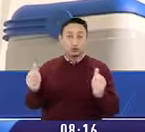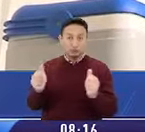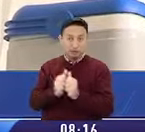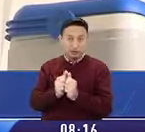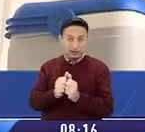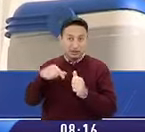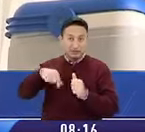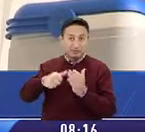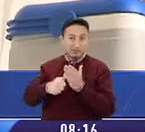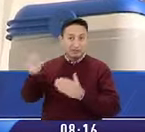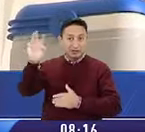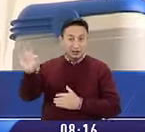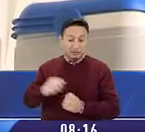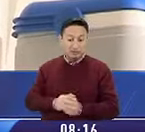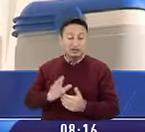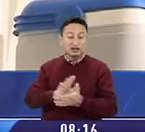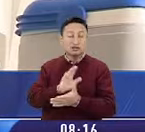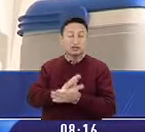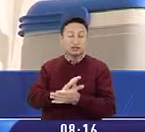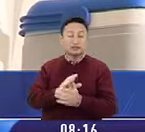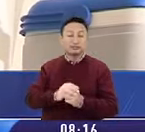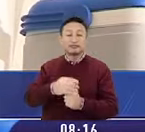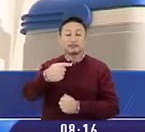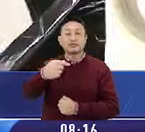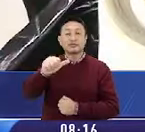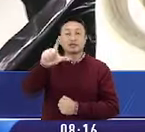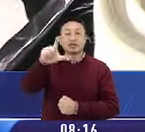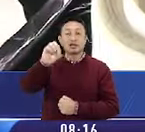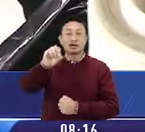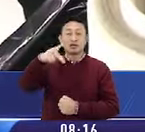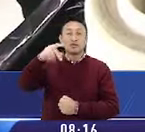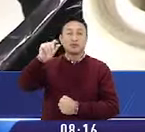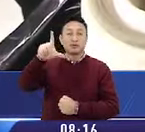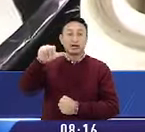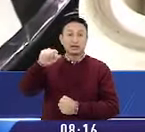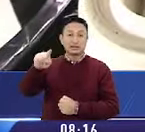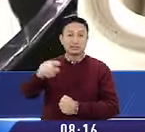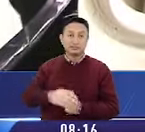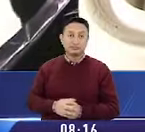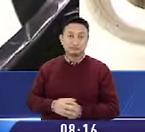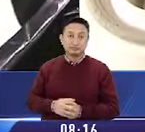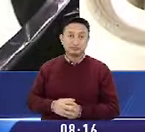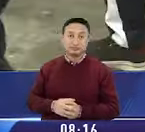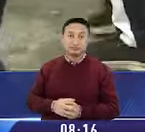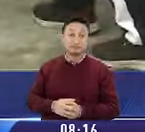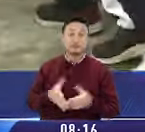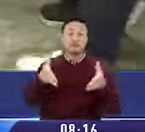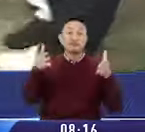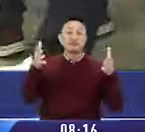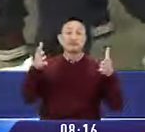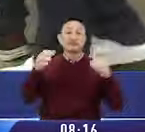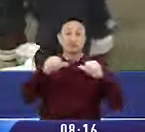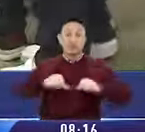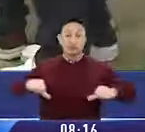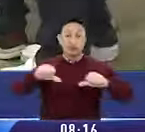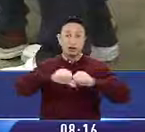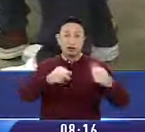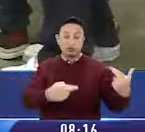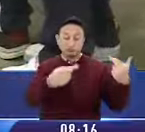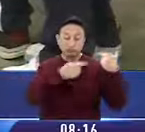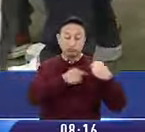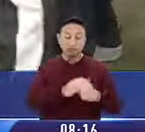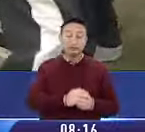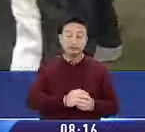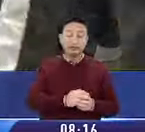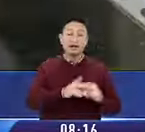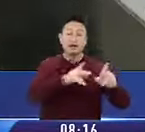de Salud a la Escuela Fiscal Galo Plaza Lazo en Cotocollao, en una nueva jornada. Los docentes de cada aula son los encargados de entregar